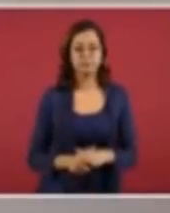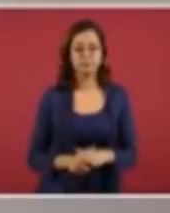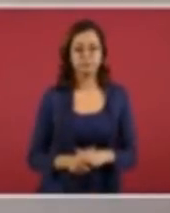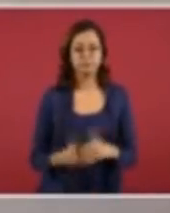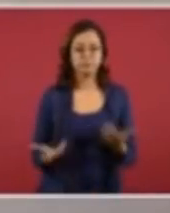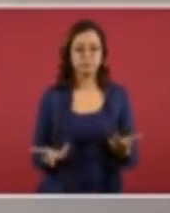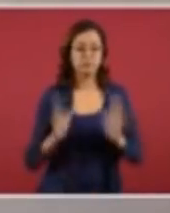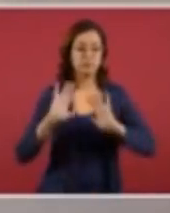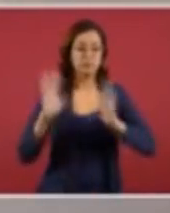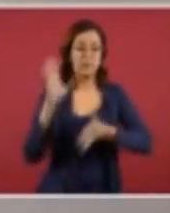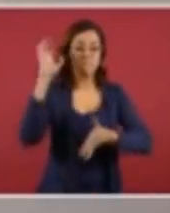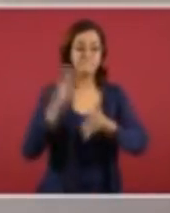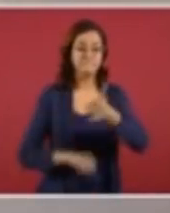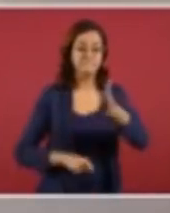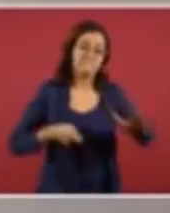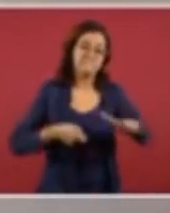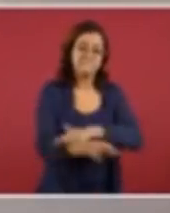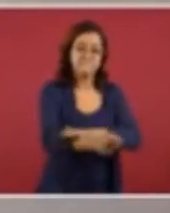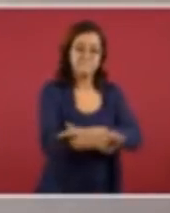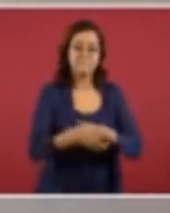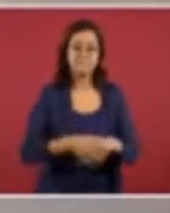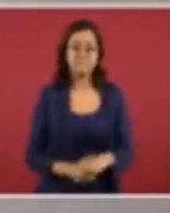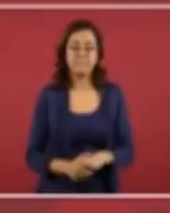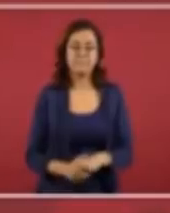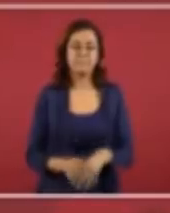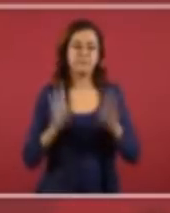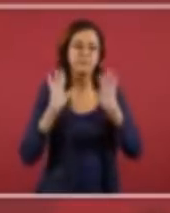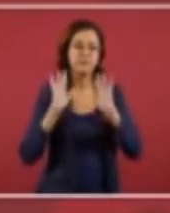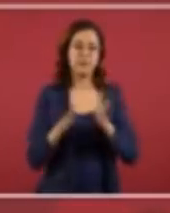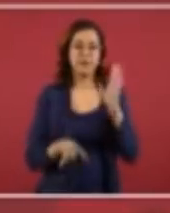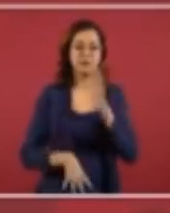llega con moche, llega con piquete de ojo.